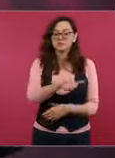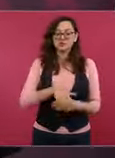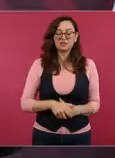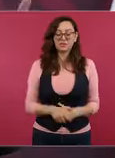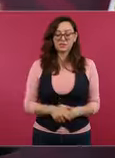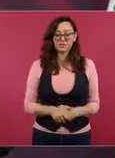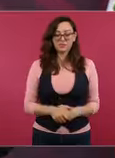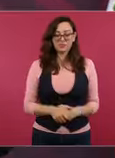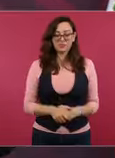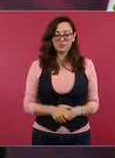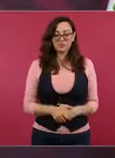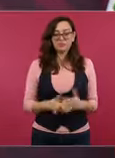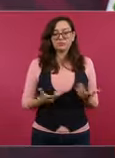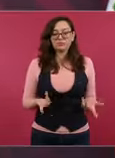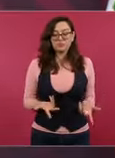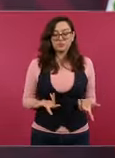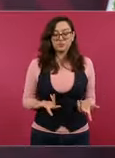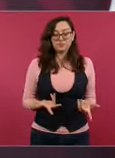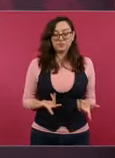la integración.